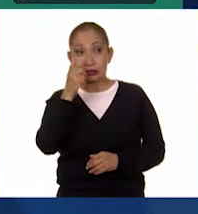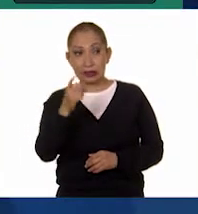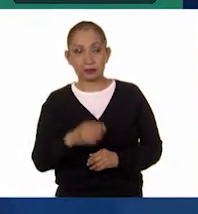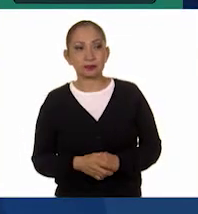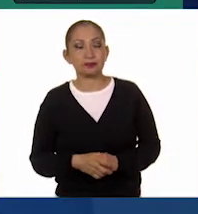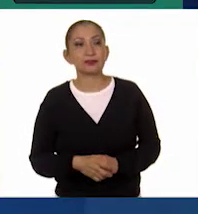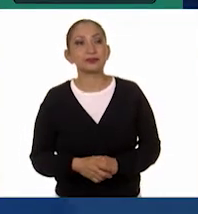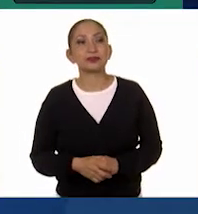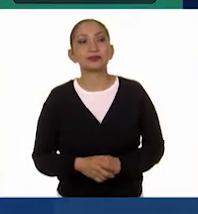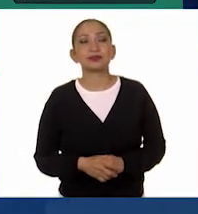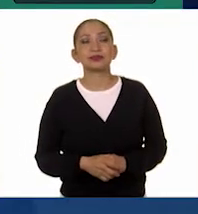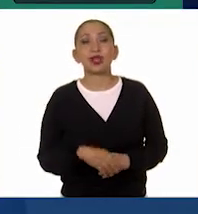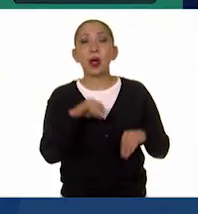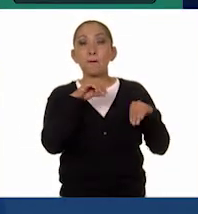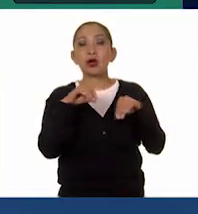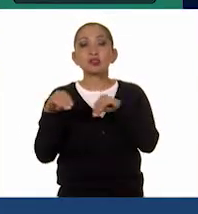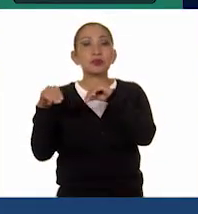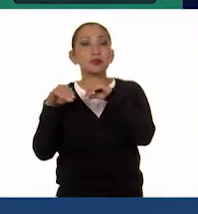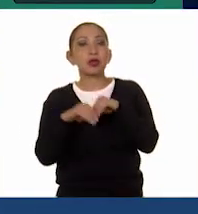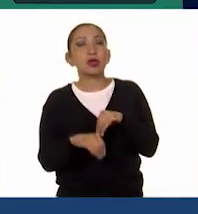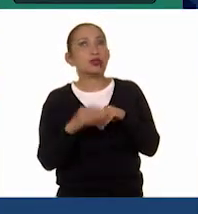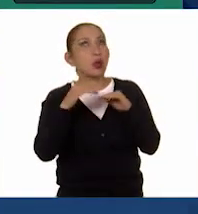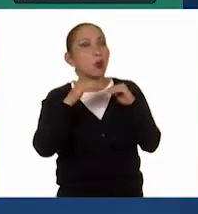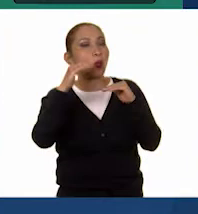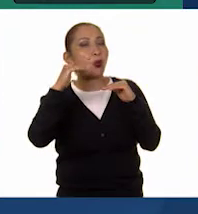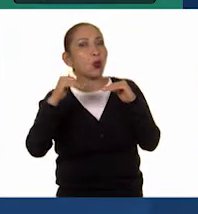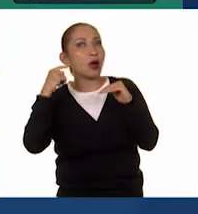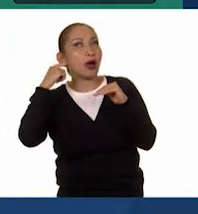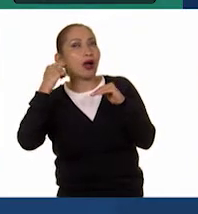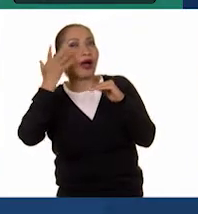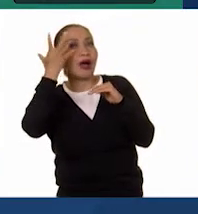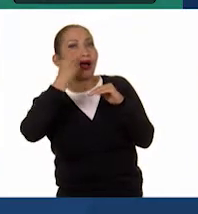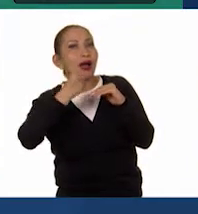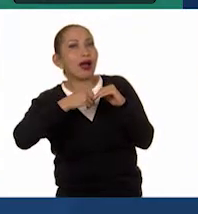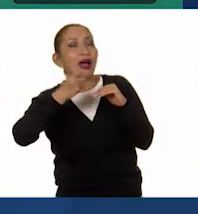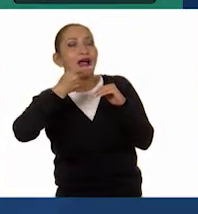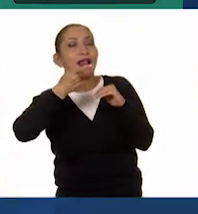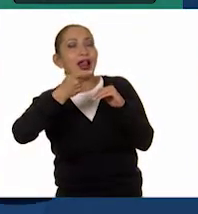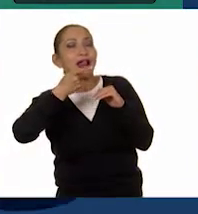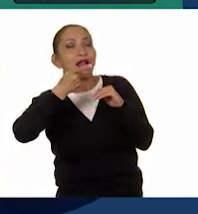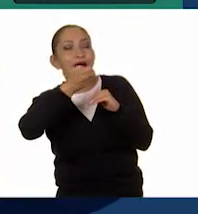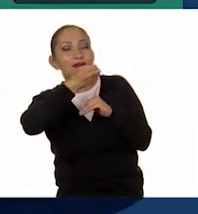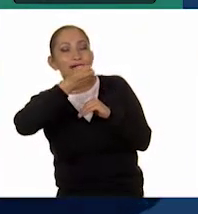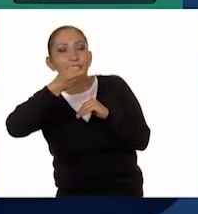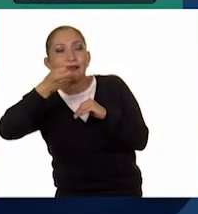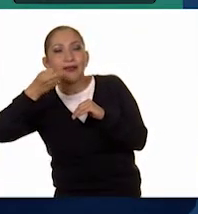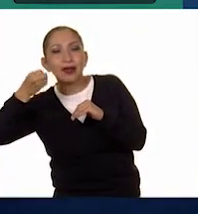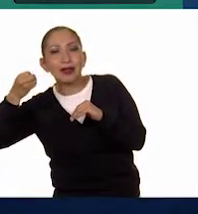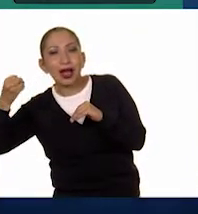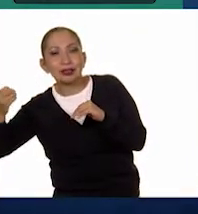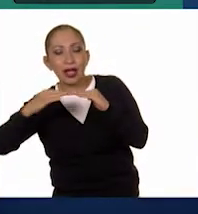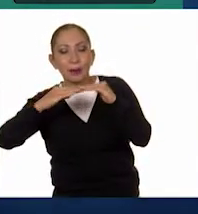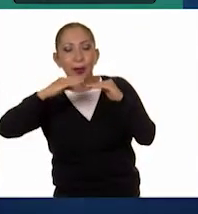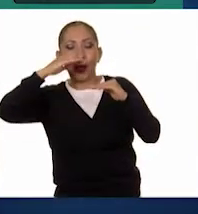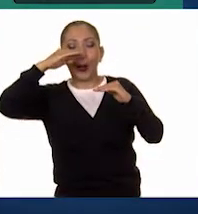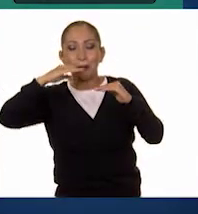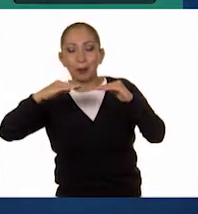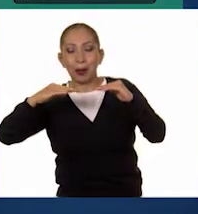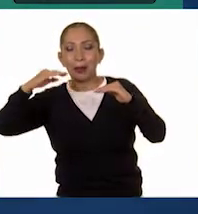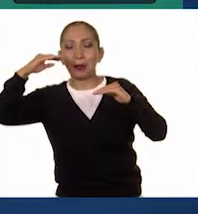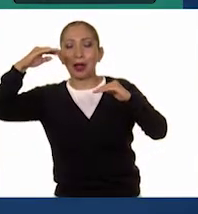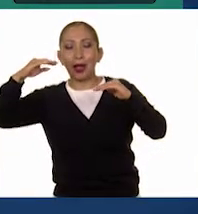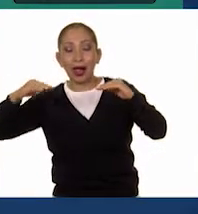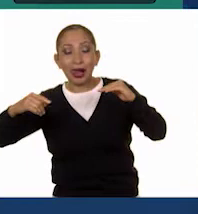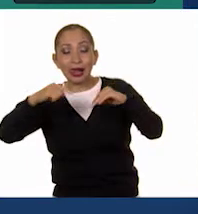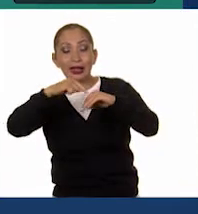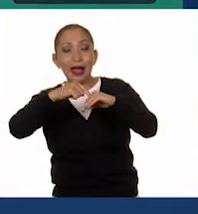así: movimiento melódico con el que se pronuncian los enunciados, el cual implica variaciones en el tono, la